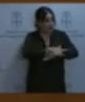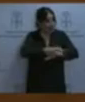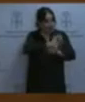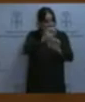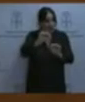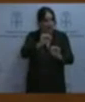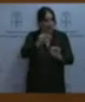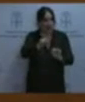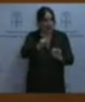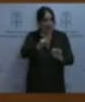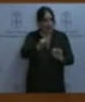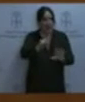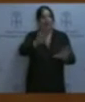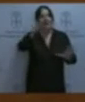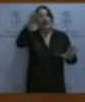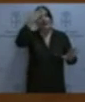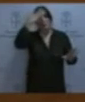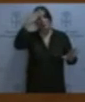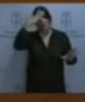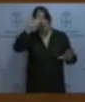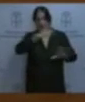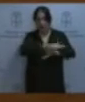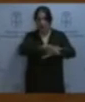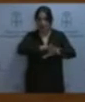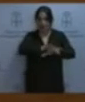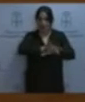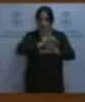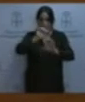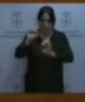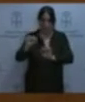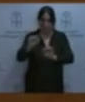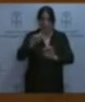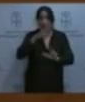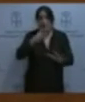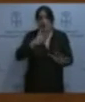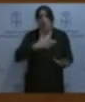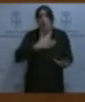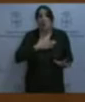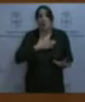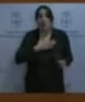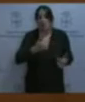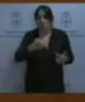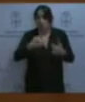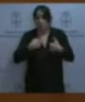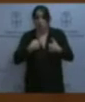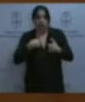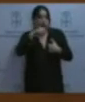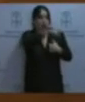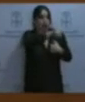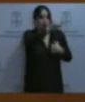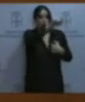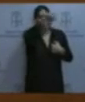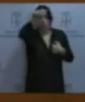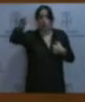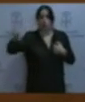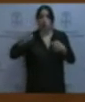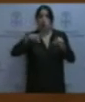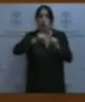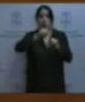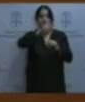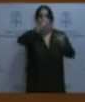su titularidad es del Ministerio de Defensa, porque la propiedad entiendo que es tan mía, suya o de cualquiera de los que están en esta Cámara como de cualquiera